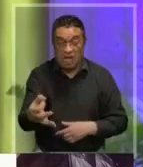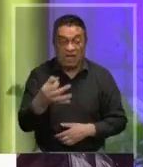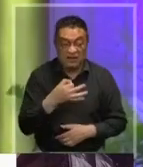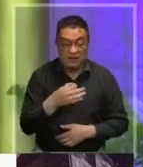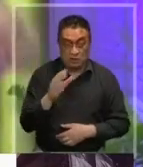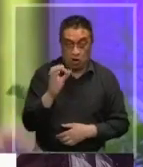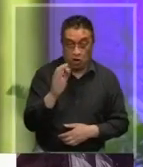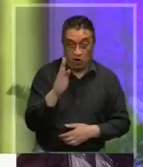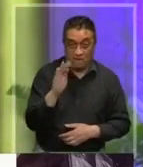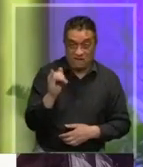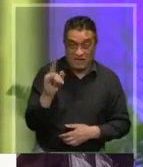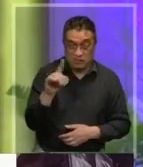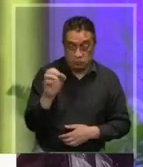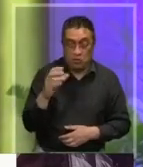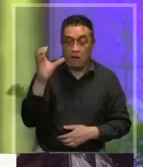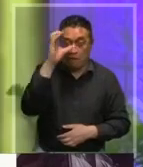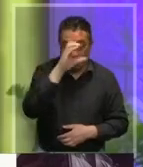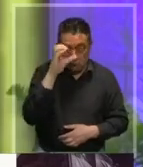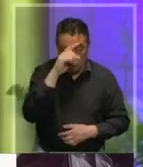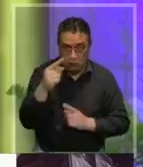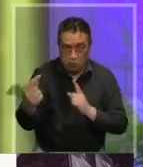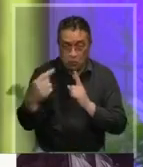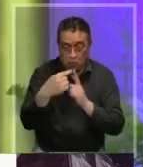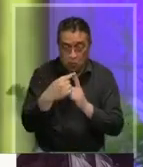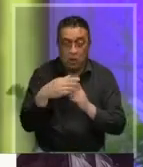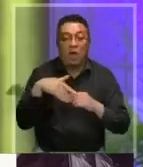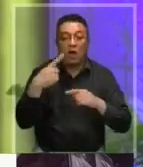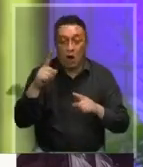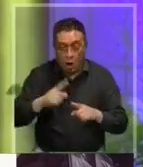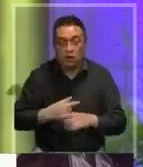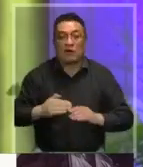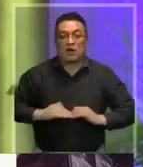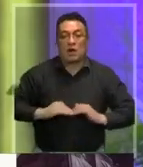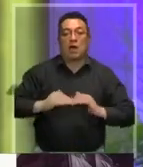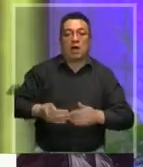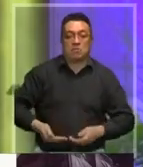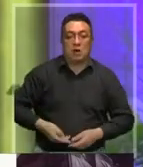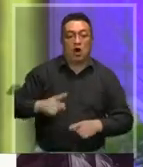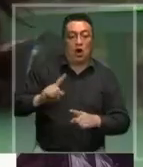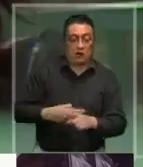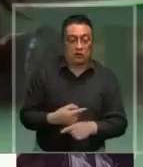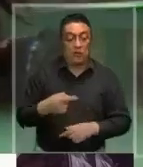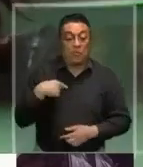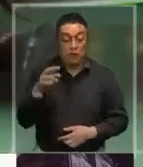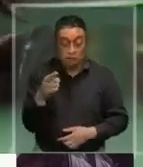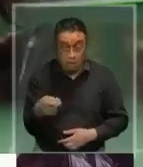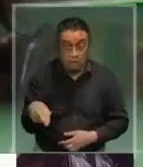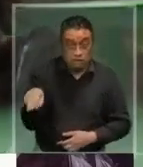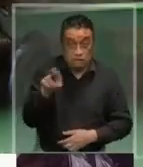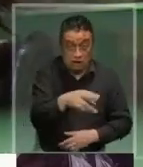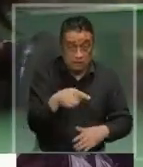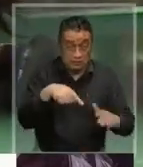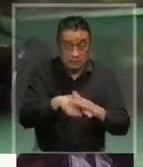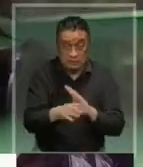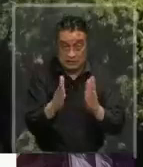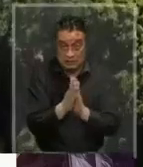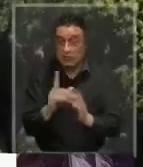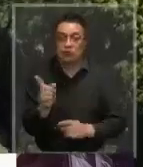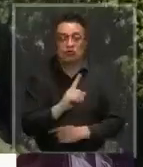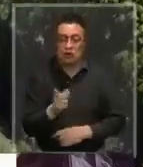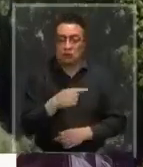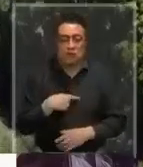Casanova la buscó Y nuevamente quedó embarazada tú volviste a la comunidad no